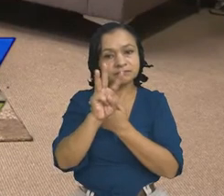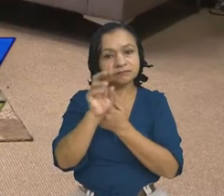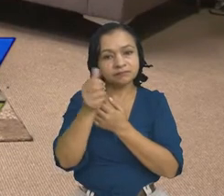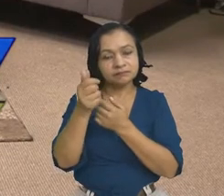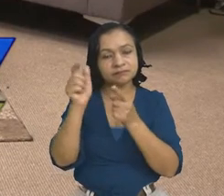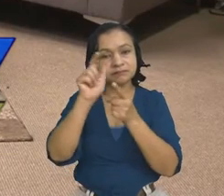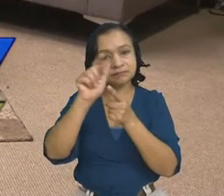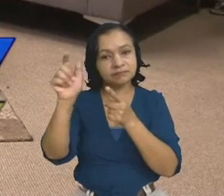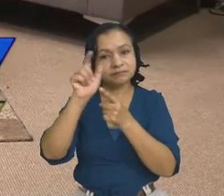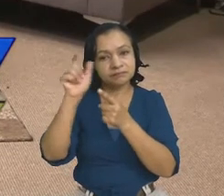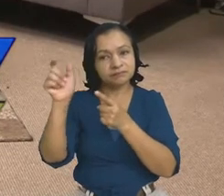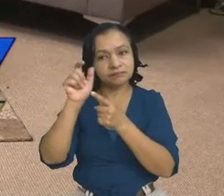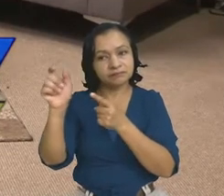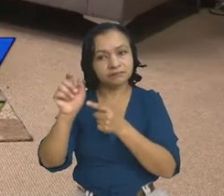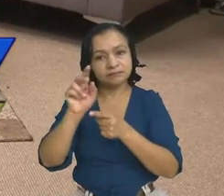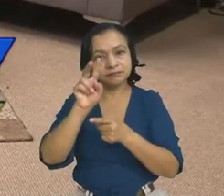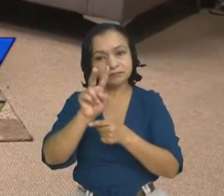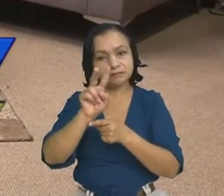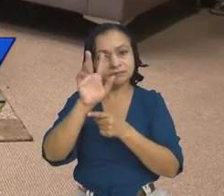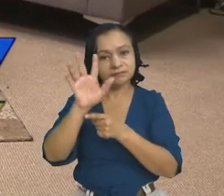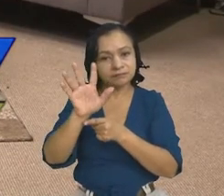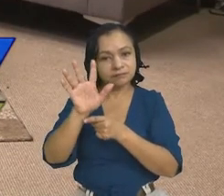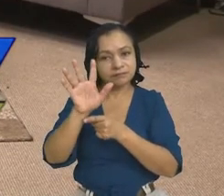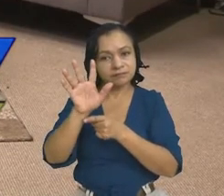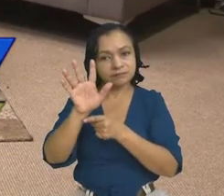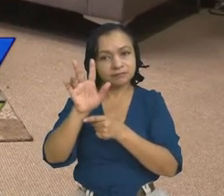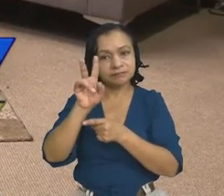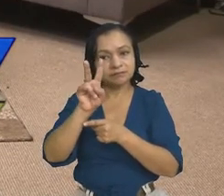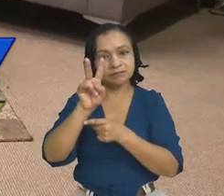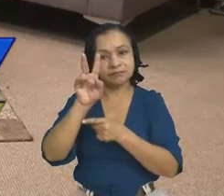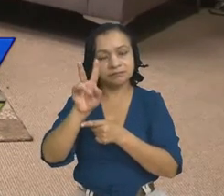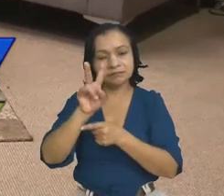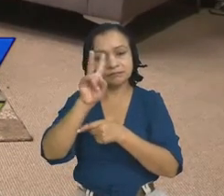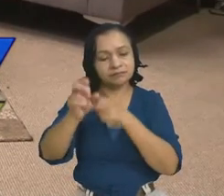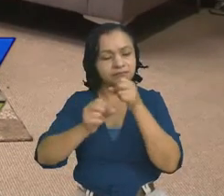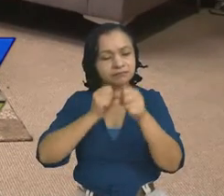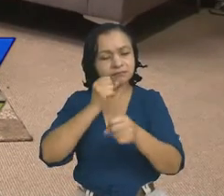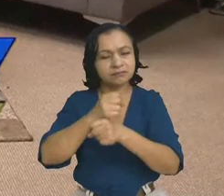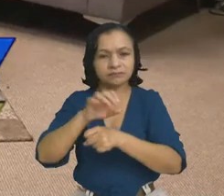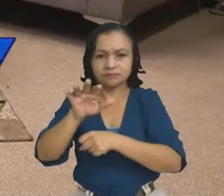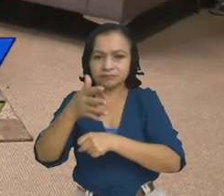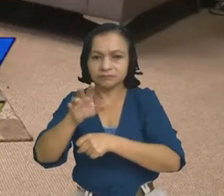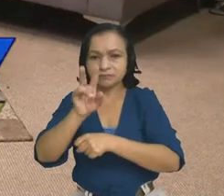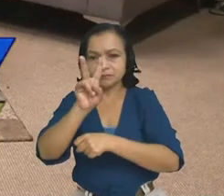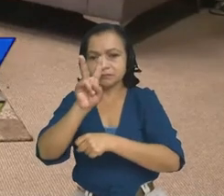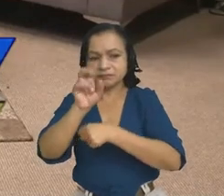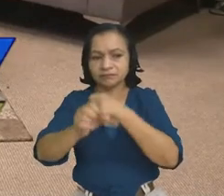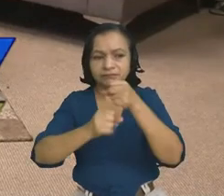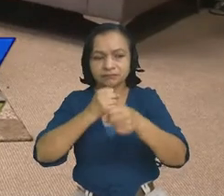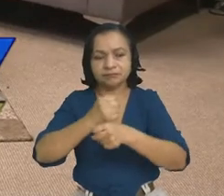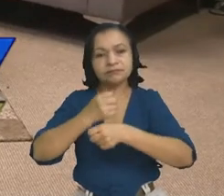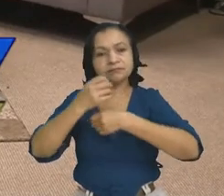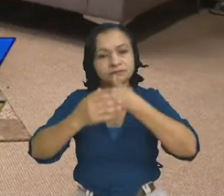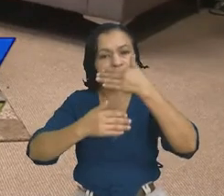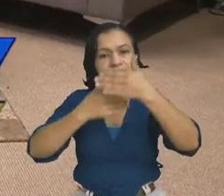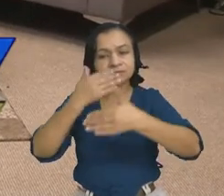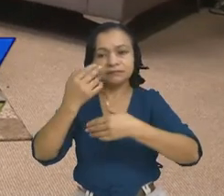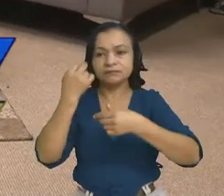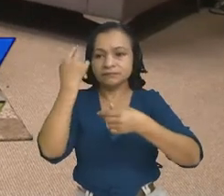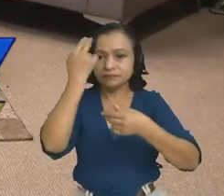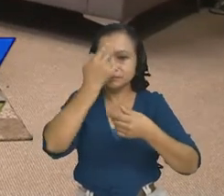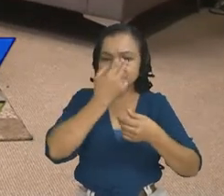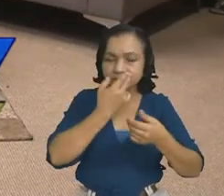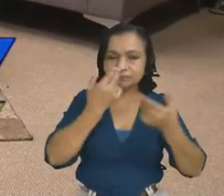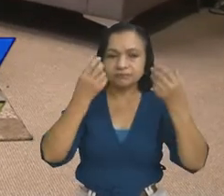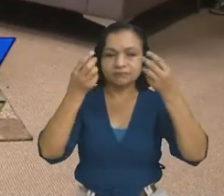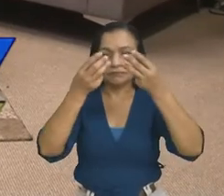meses para su construcción, 25 exclusivamente de 24 o 2 años de construcción. Pero como sabemos que hay procesos de licitación, de una serie